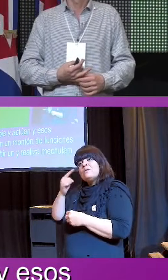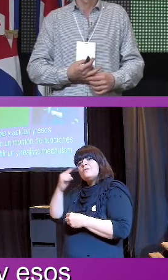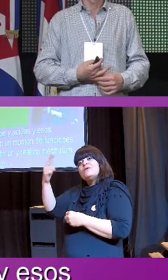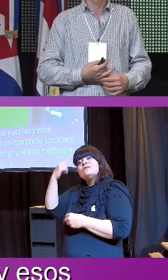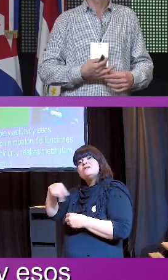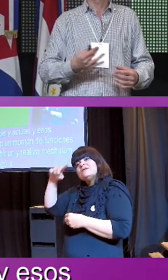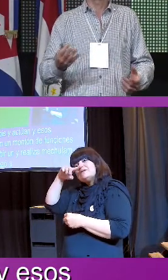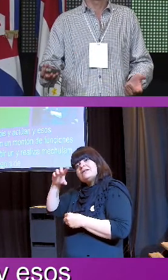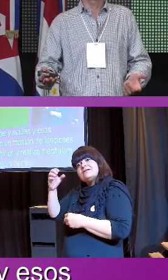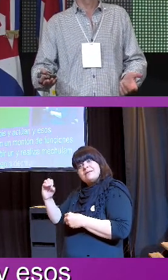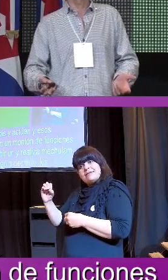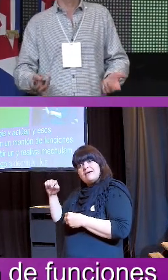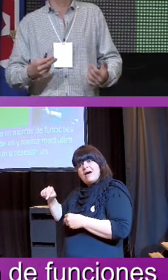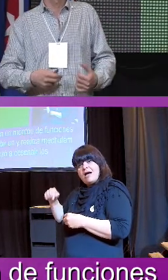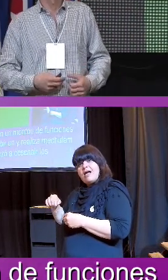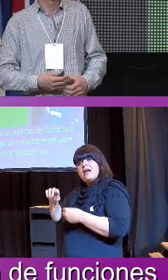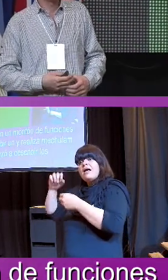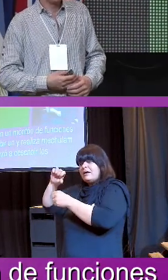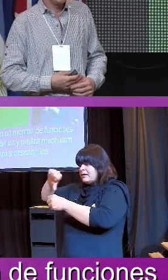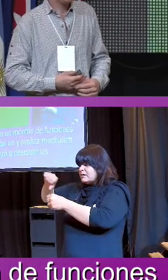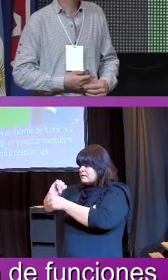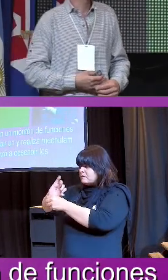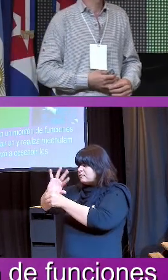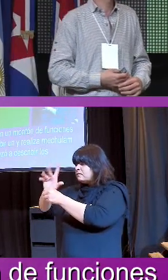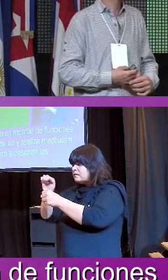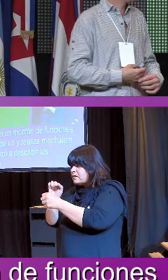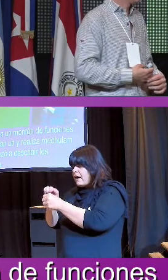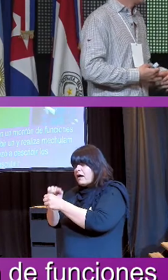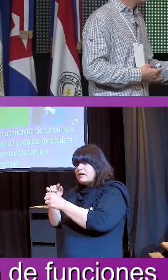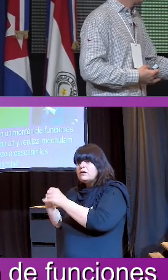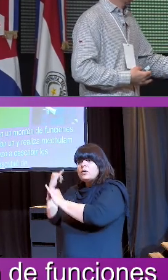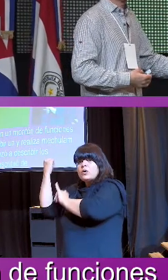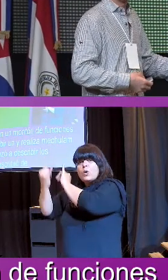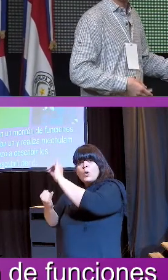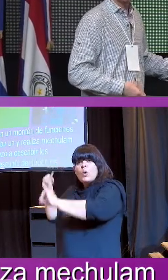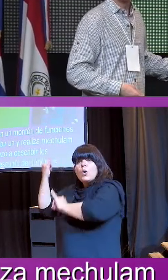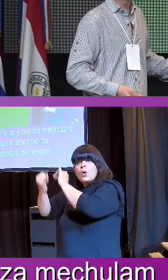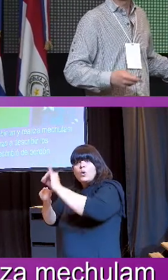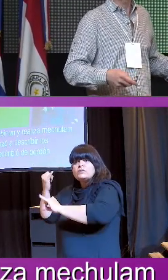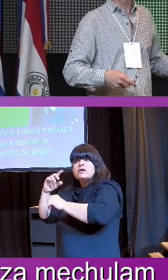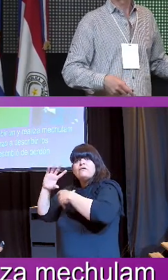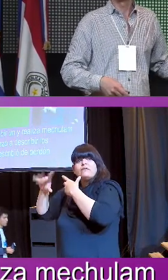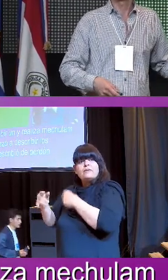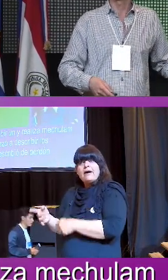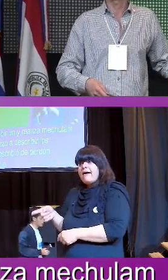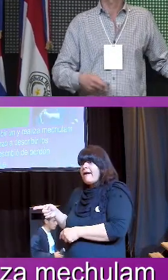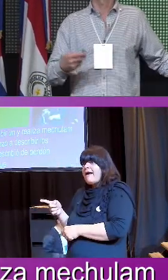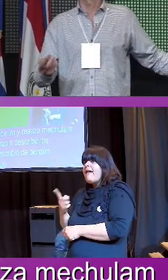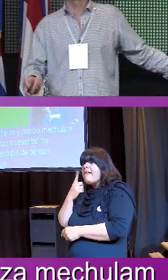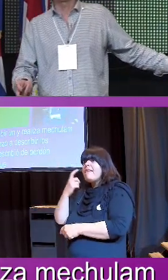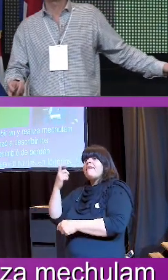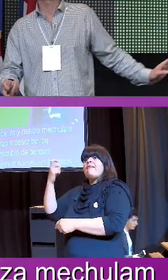a describir los componentes de la marihuana y descubrió además que teníamos cannabinoides